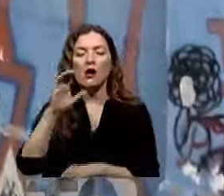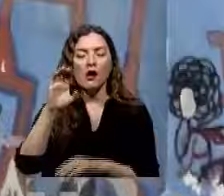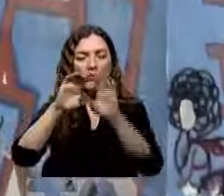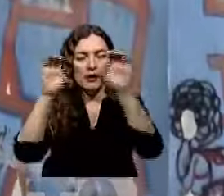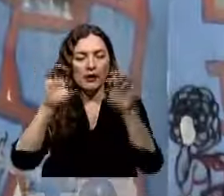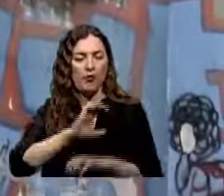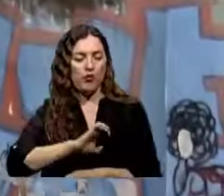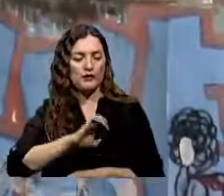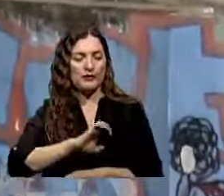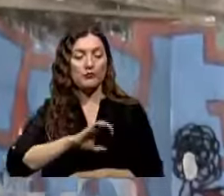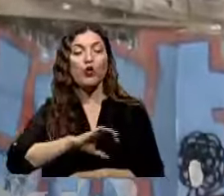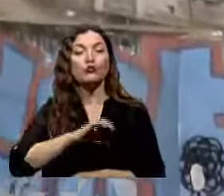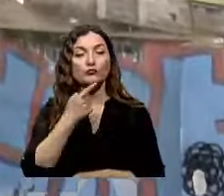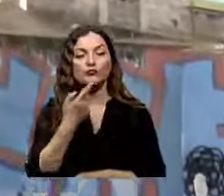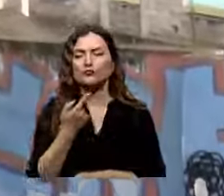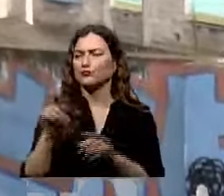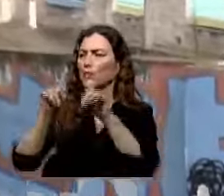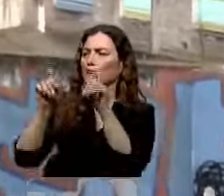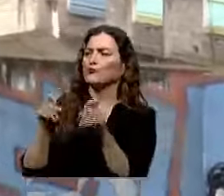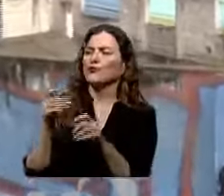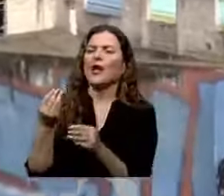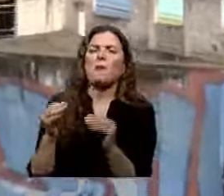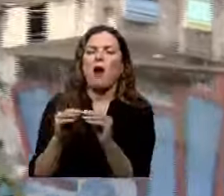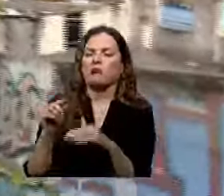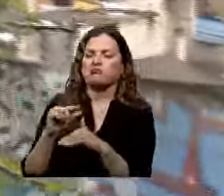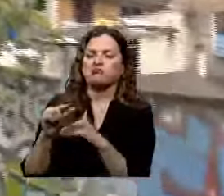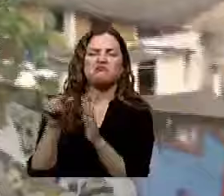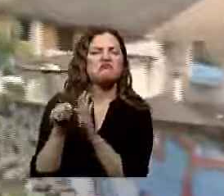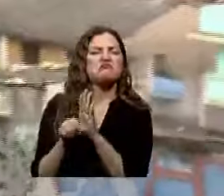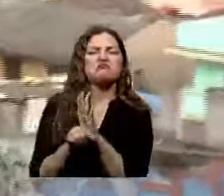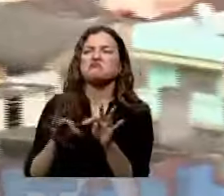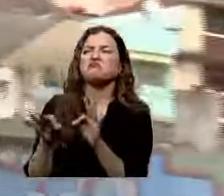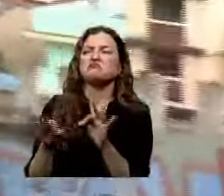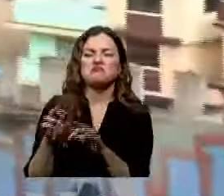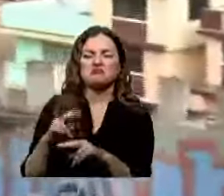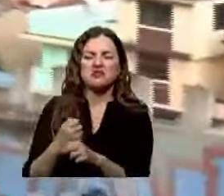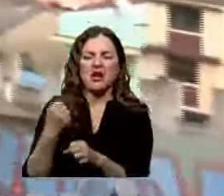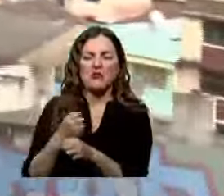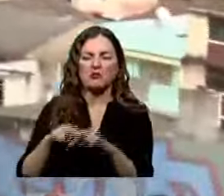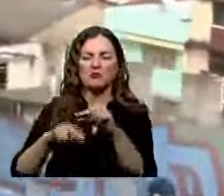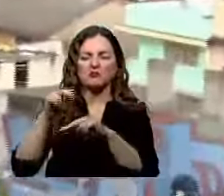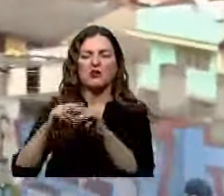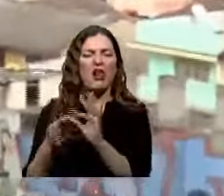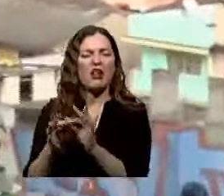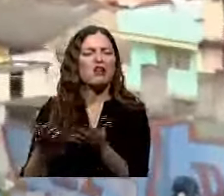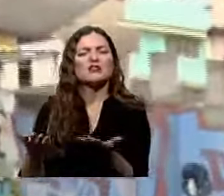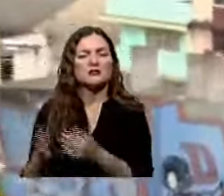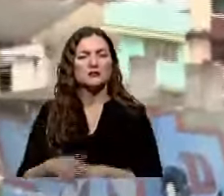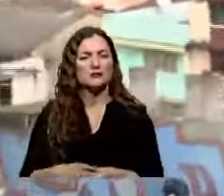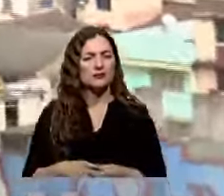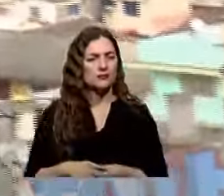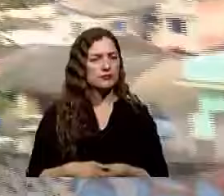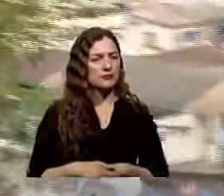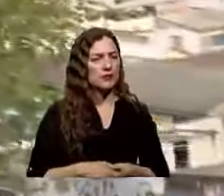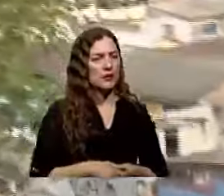favor, ¿qué nomás se va a realizar en este sitio? Hola, buenos días, estimados vecinos. Sí, efectivamente, lo que